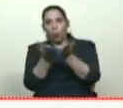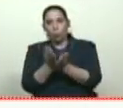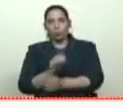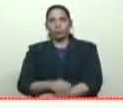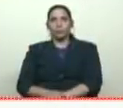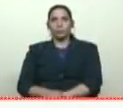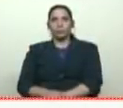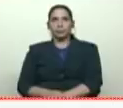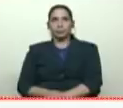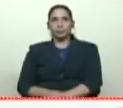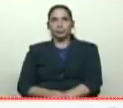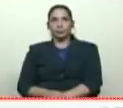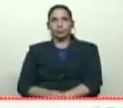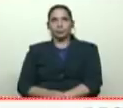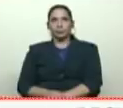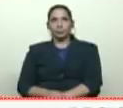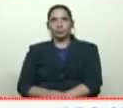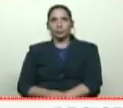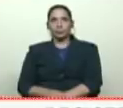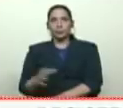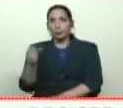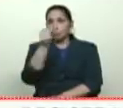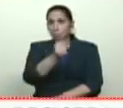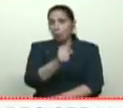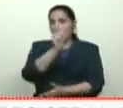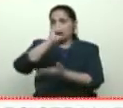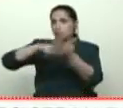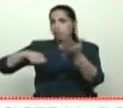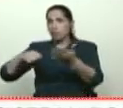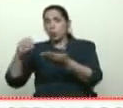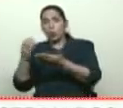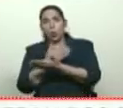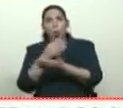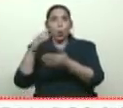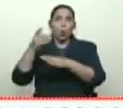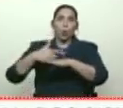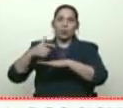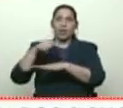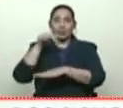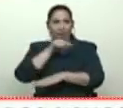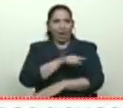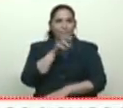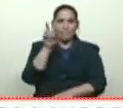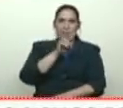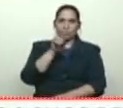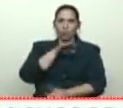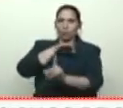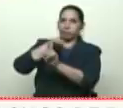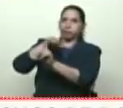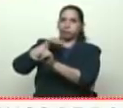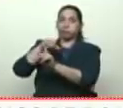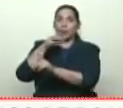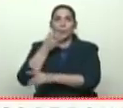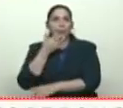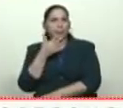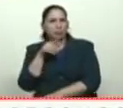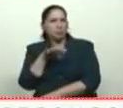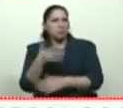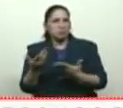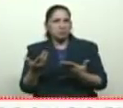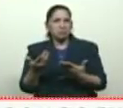del mundo que son los que ponen y quitan gobierno. Por eso Venezuela era una amenaza. Y era una amenaza